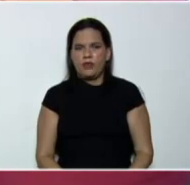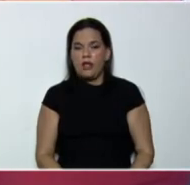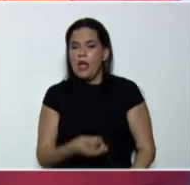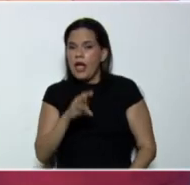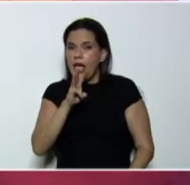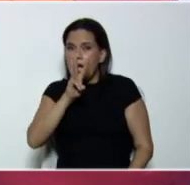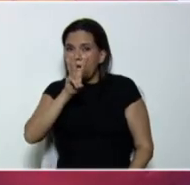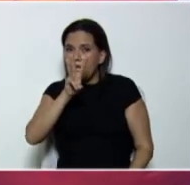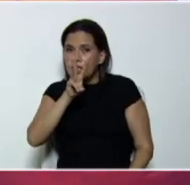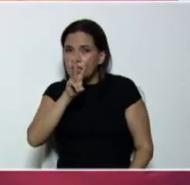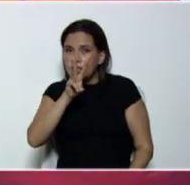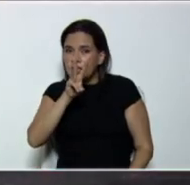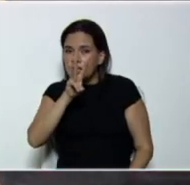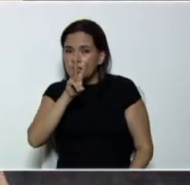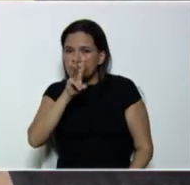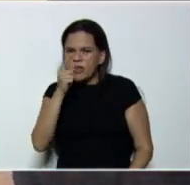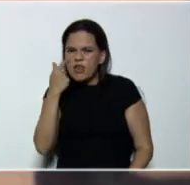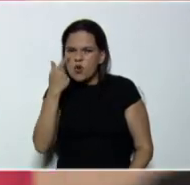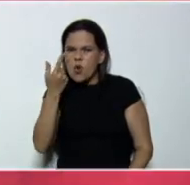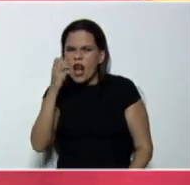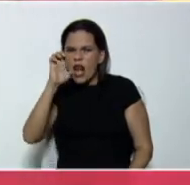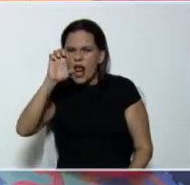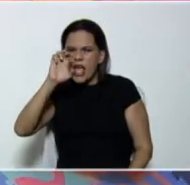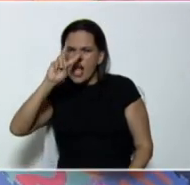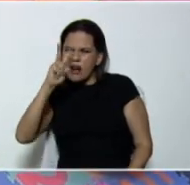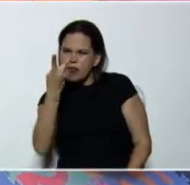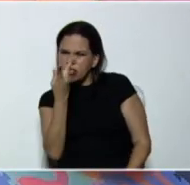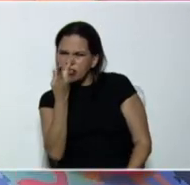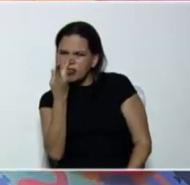El tres la E al revés.